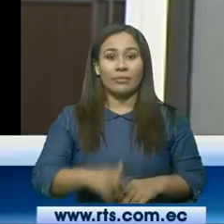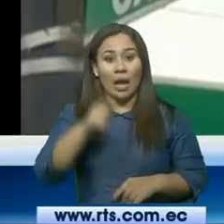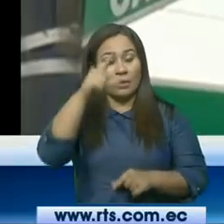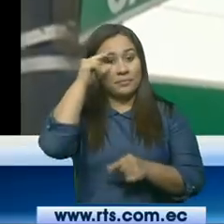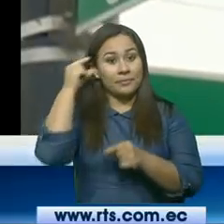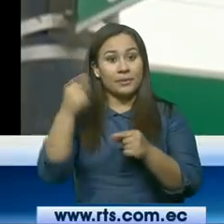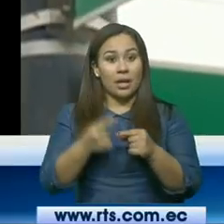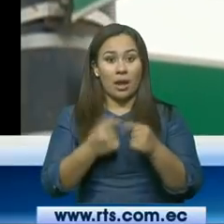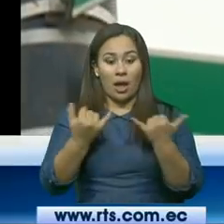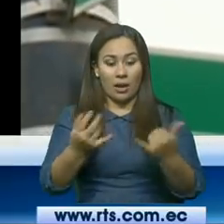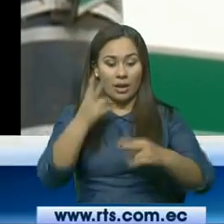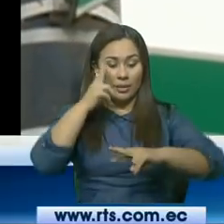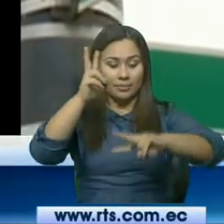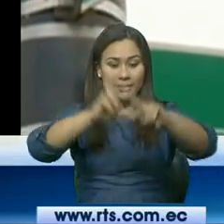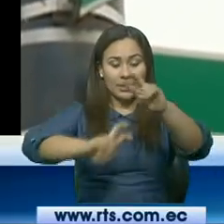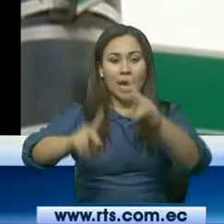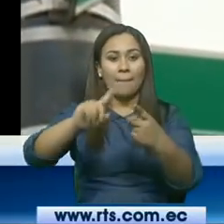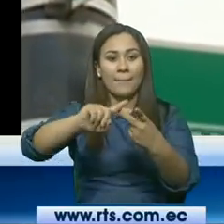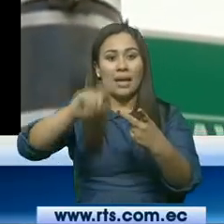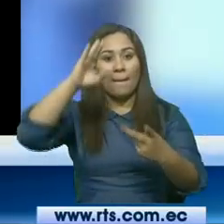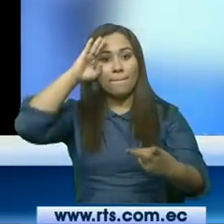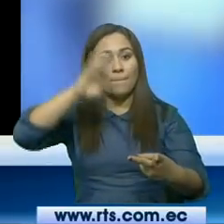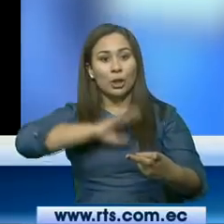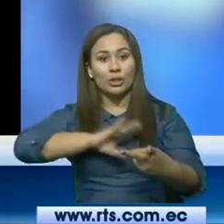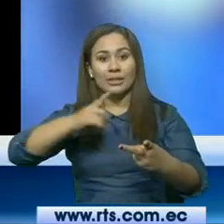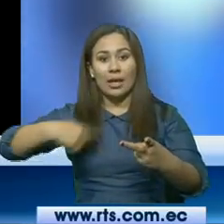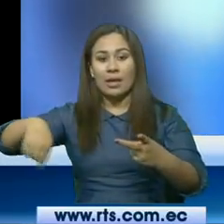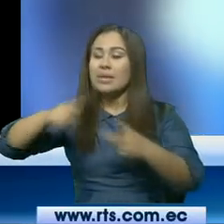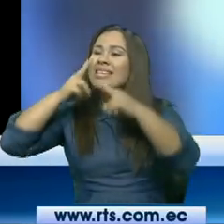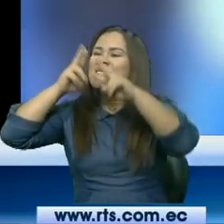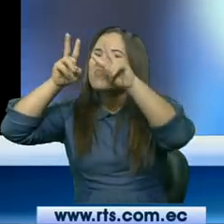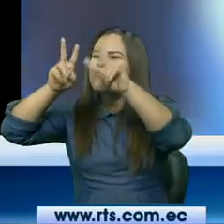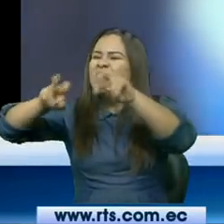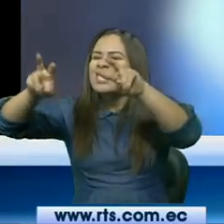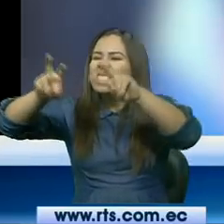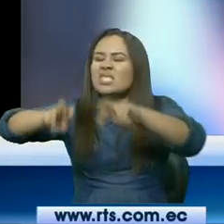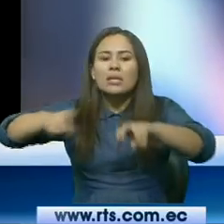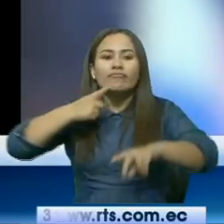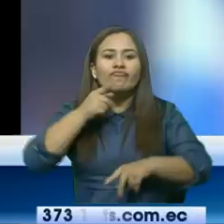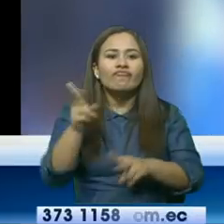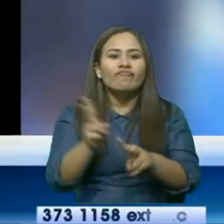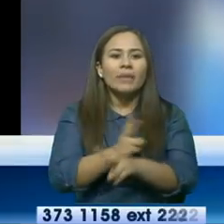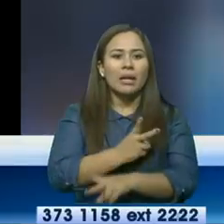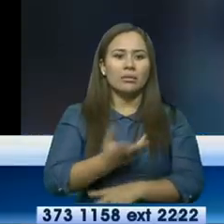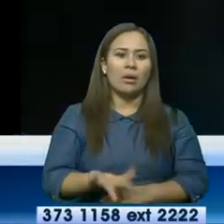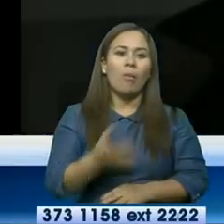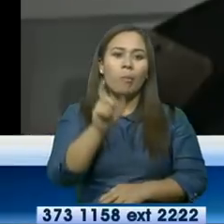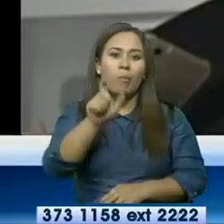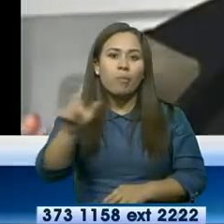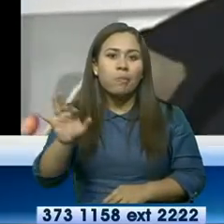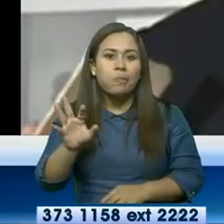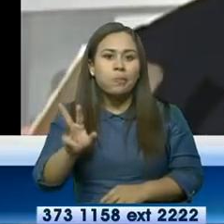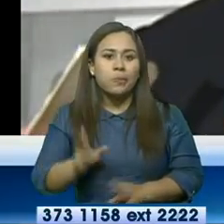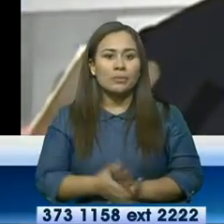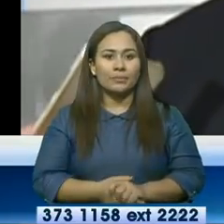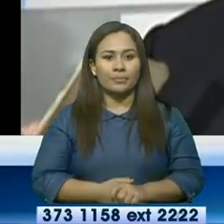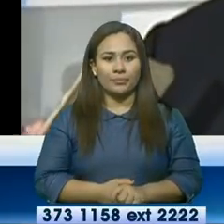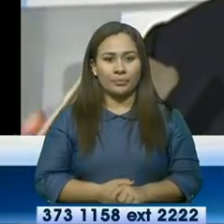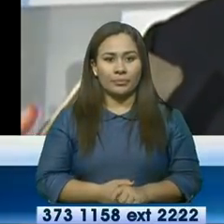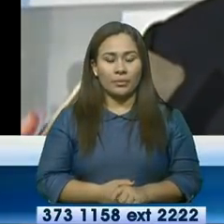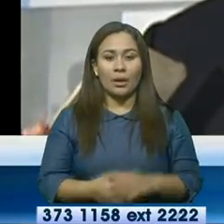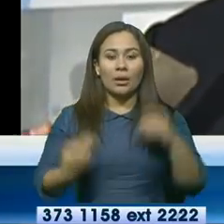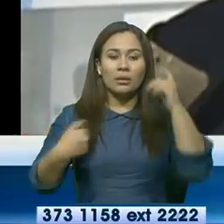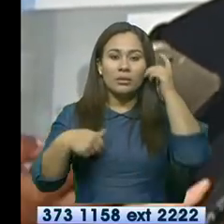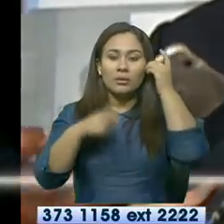junto a los oficiales de la subdirección de investigación de delitos contra la propiedad pero los vídeos se puede apreciar